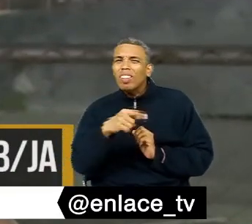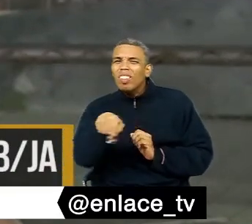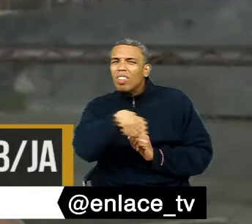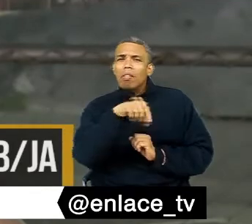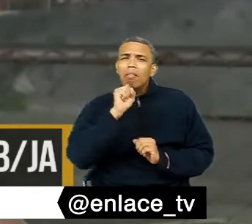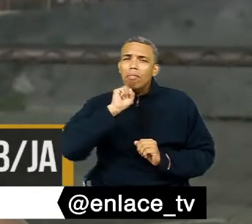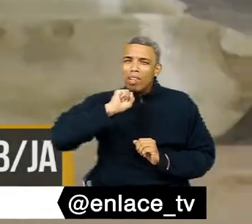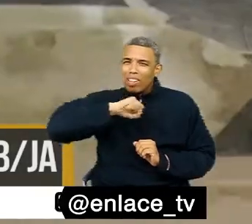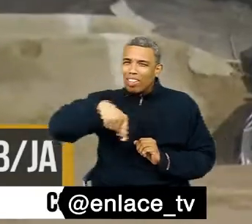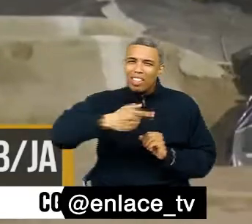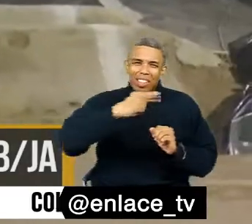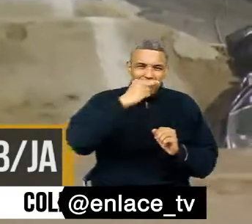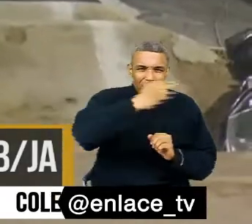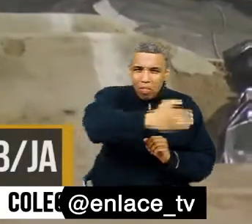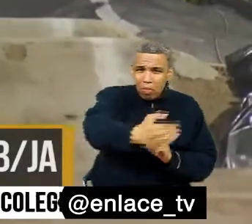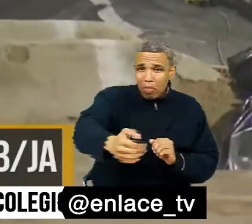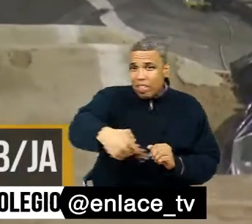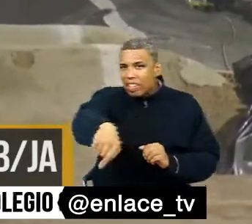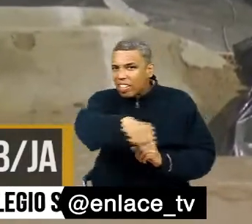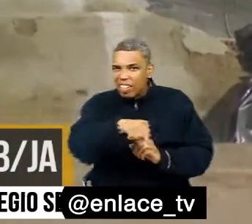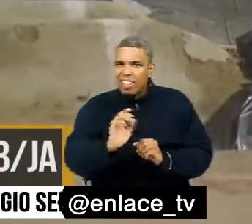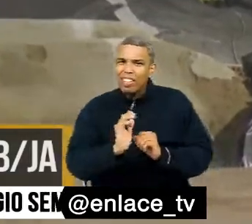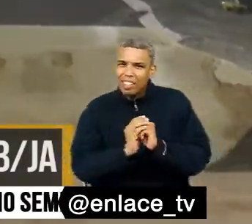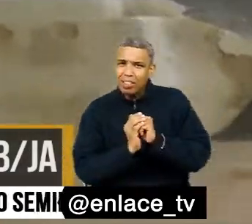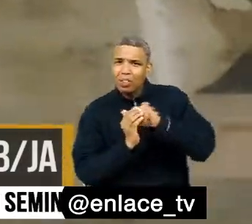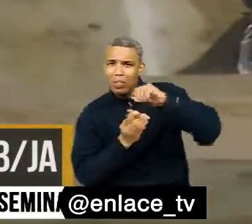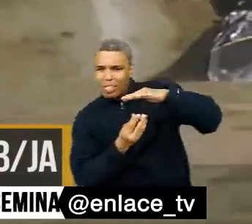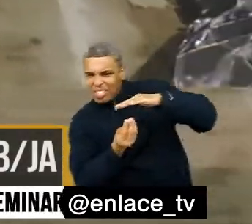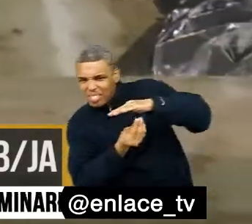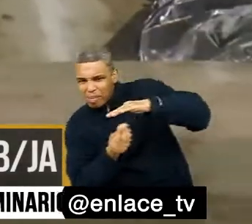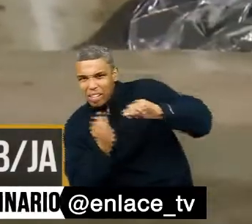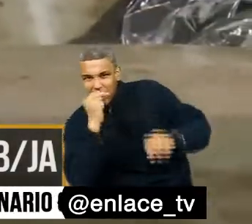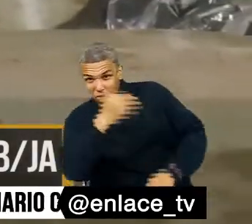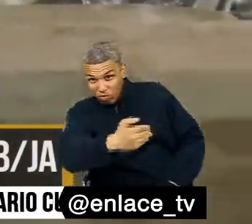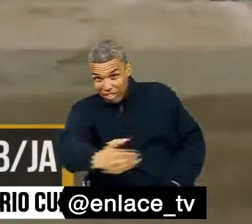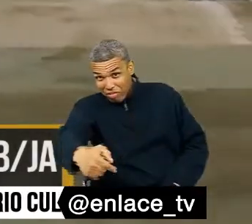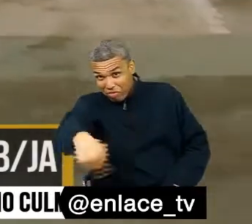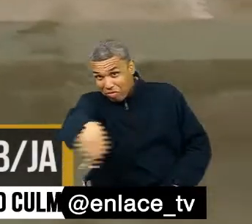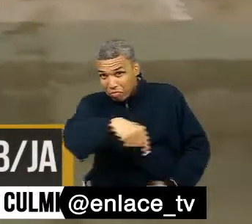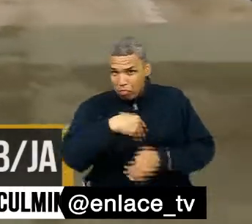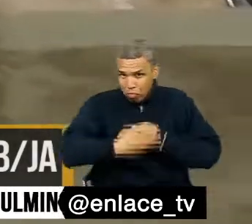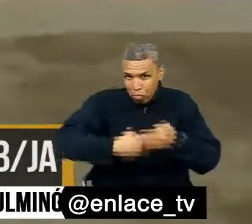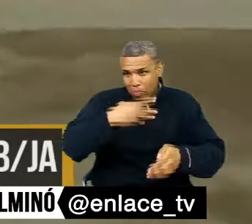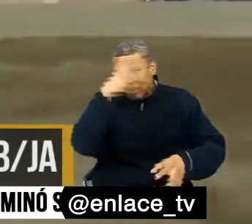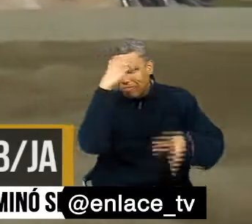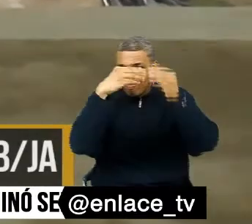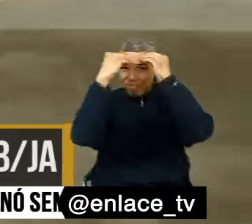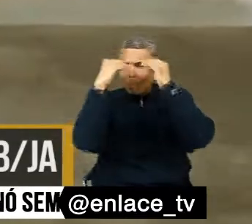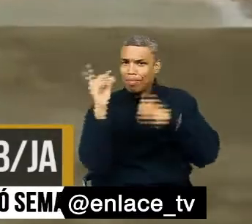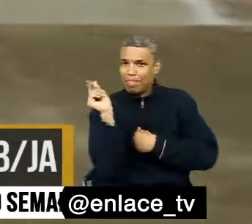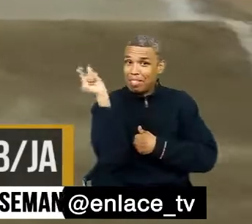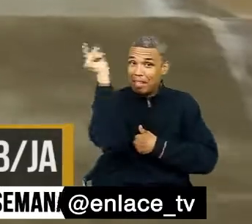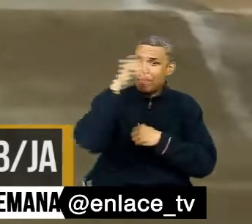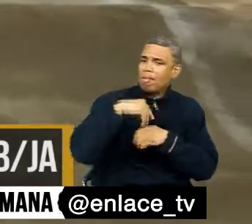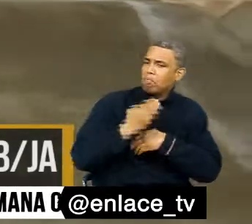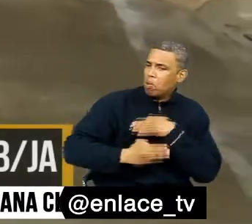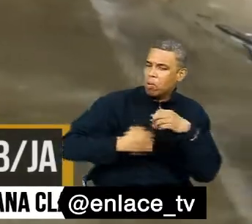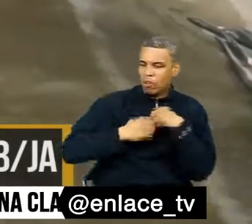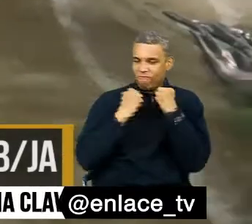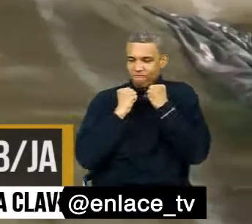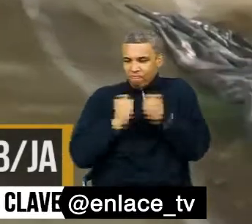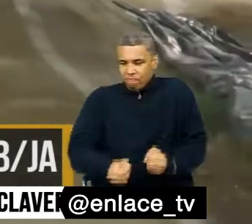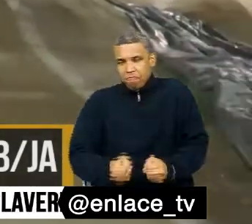pues hacer que esto día a día, competencia a competencia, vaya estallando el nivel. Se busca con estas